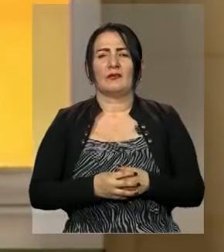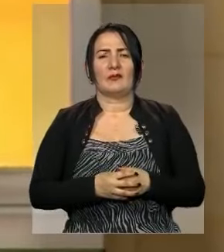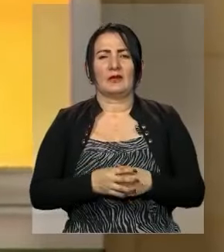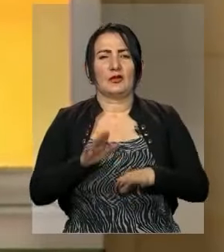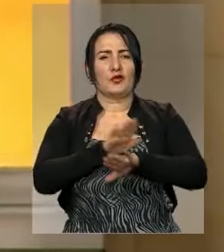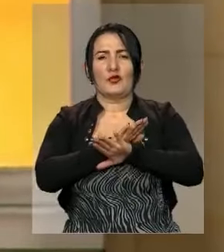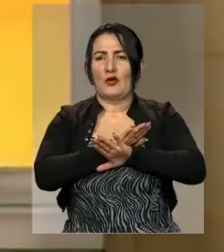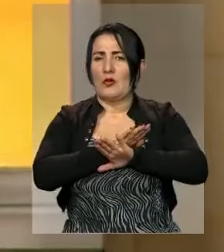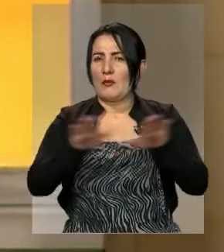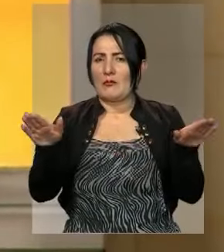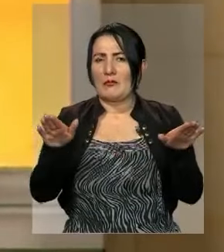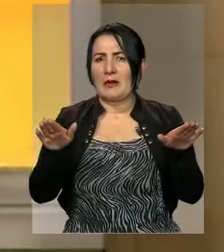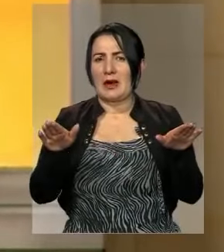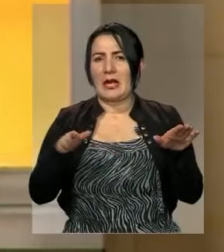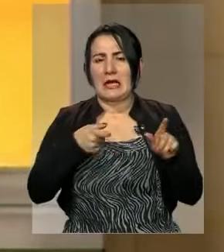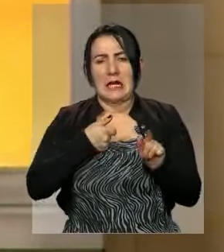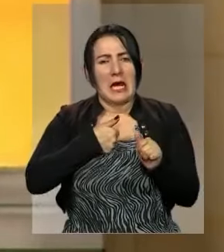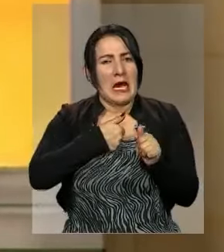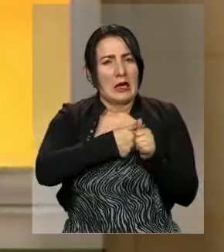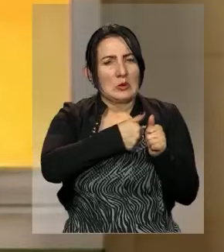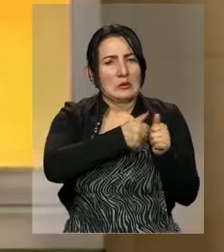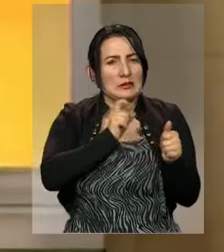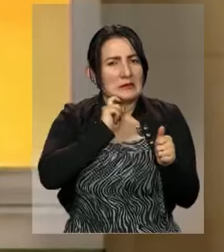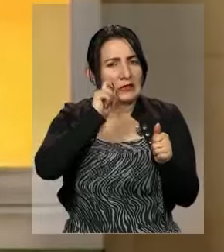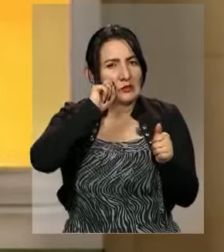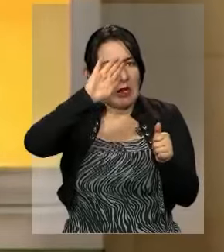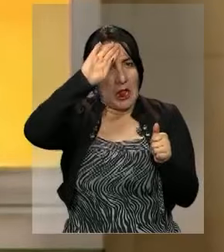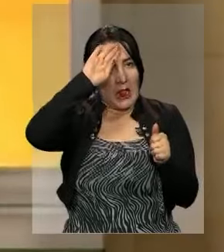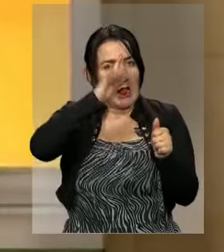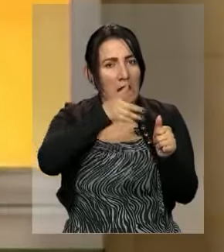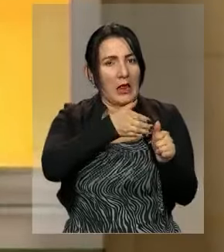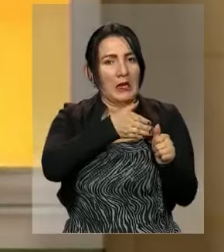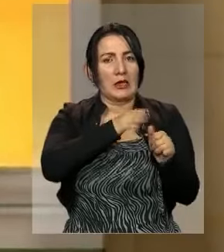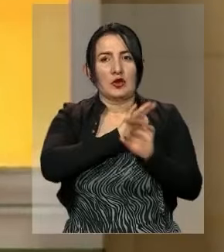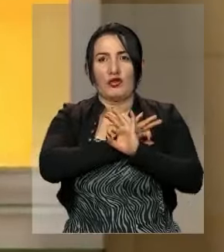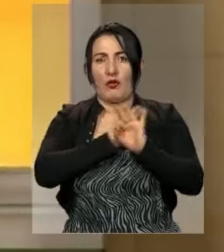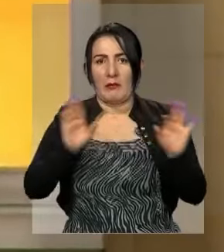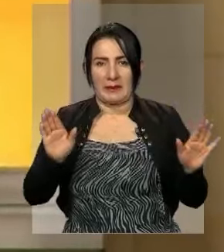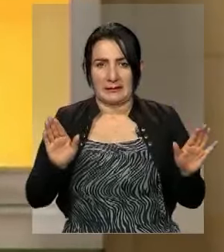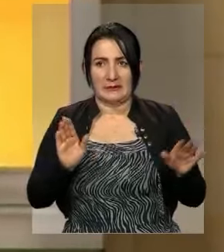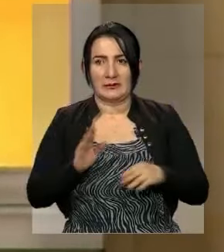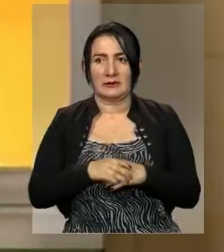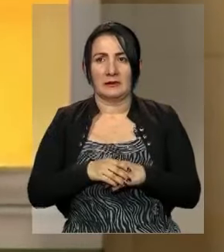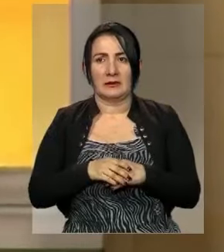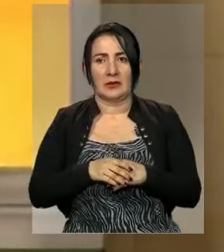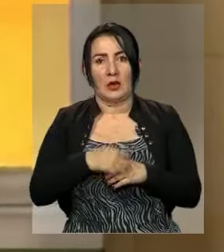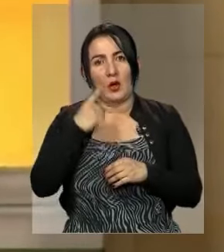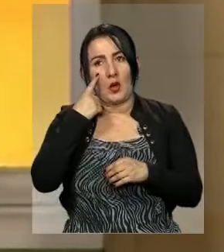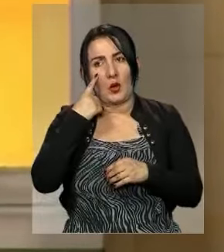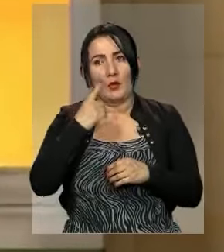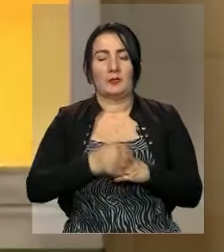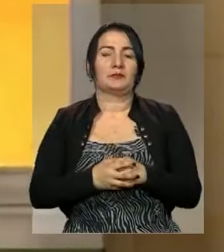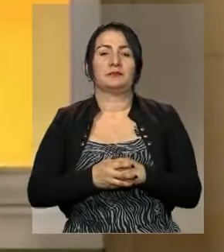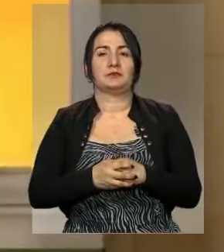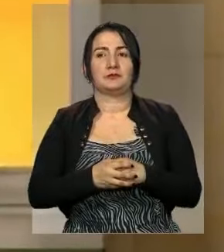cese el acoso sexual y laboral en el país. Debe permitir